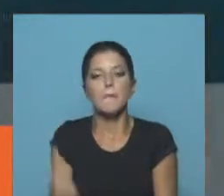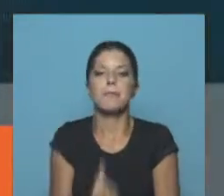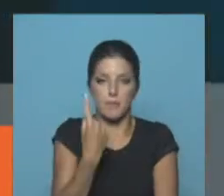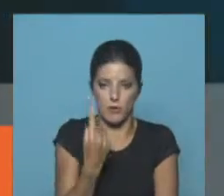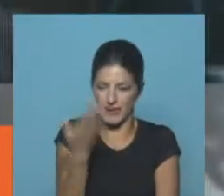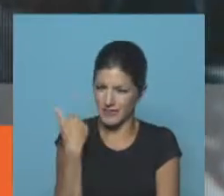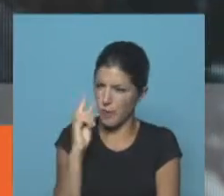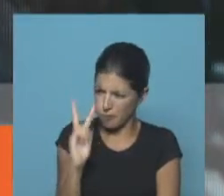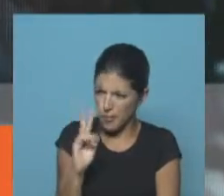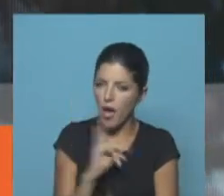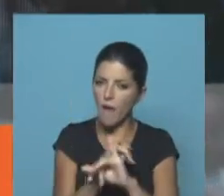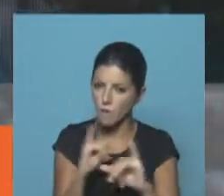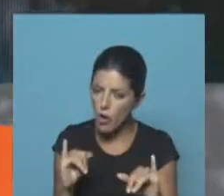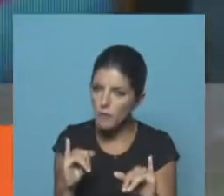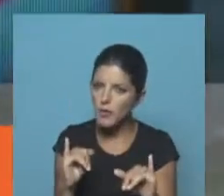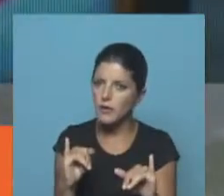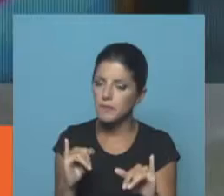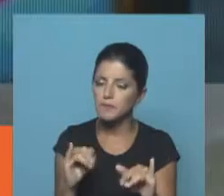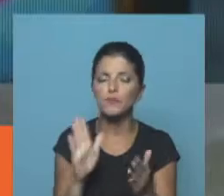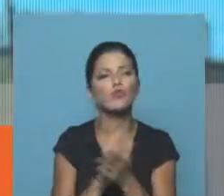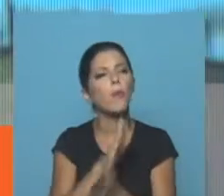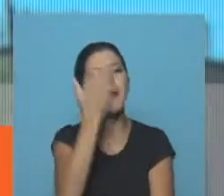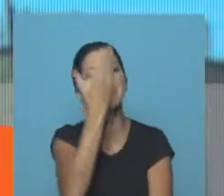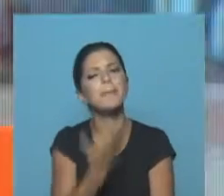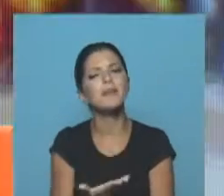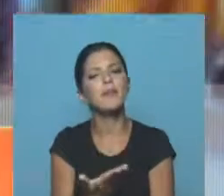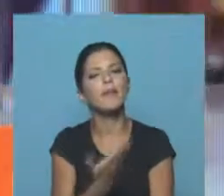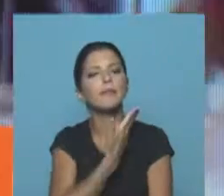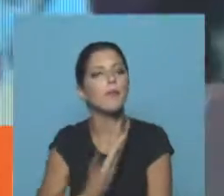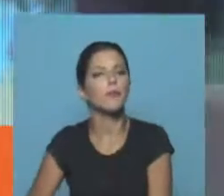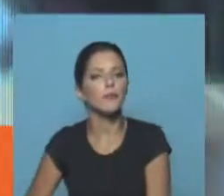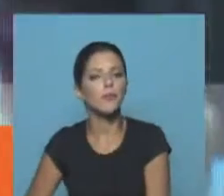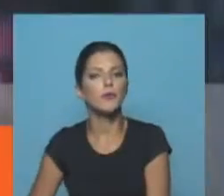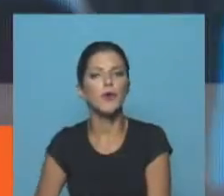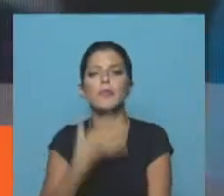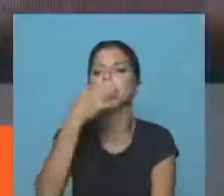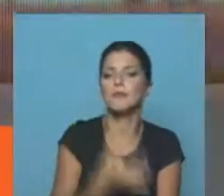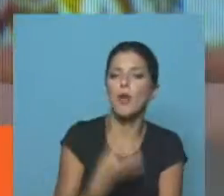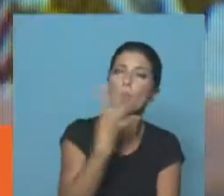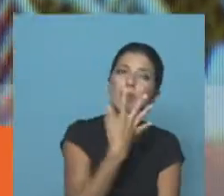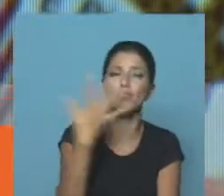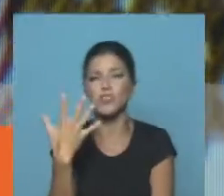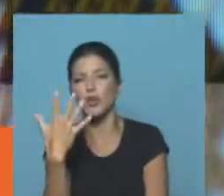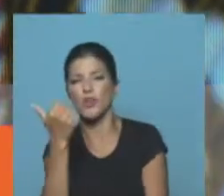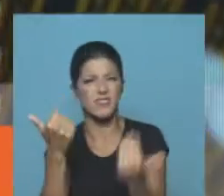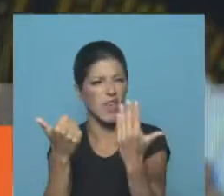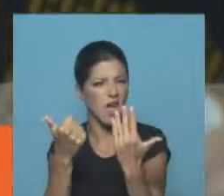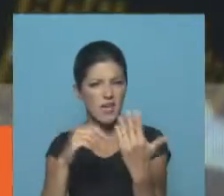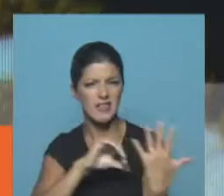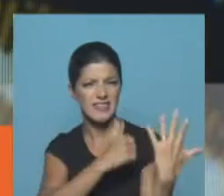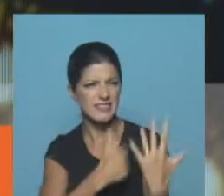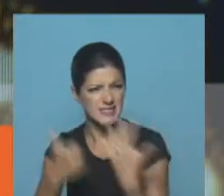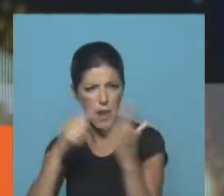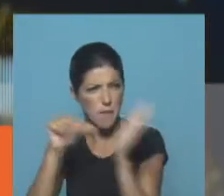que estamos viendo en este momento, esta decisión de prohibir la entrada de 4, 5, 6 naciones del Islam,